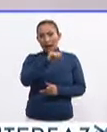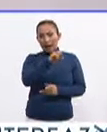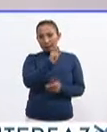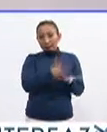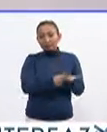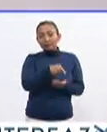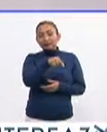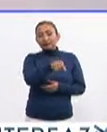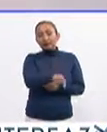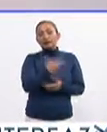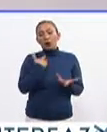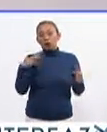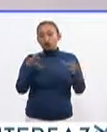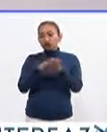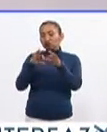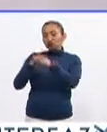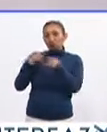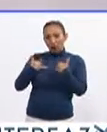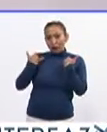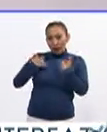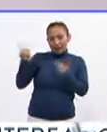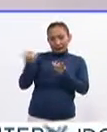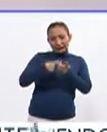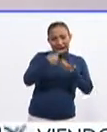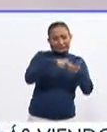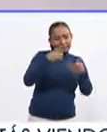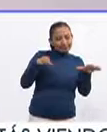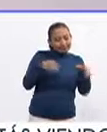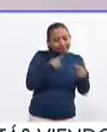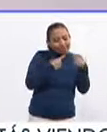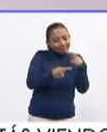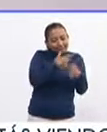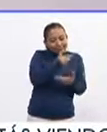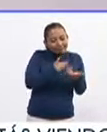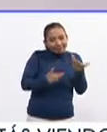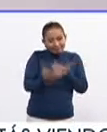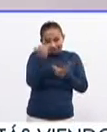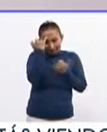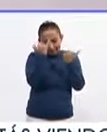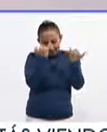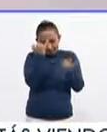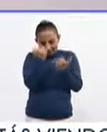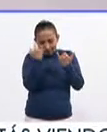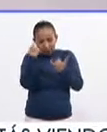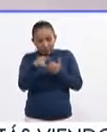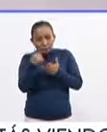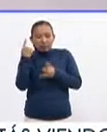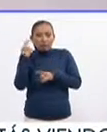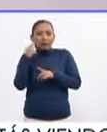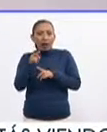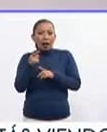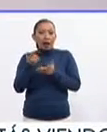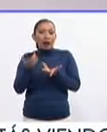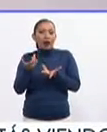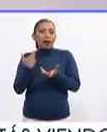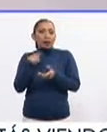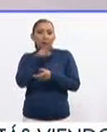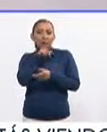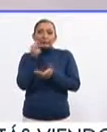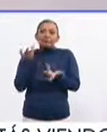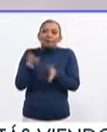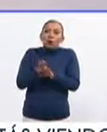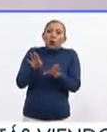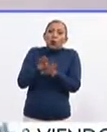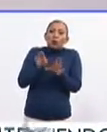Politécnico, en donde se unieron varios chicos en una idea, con una ocupación y